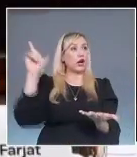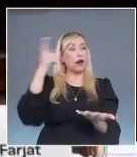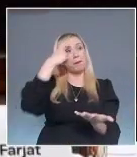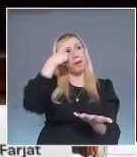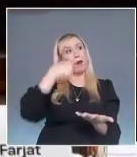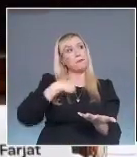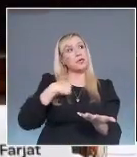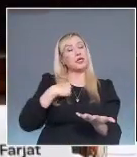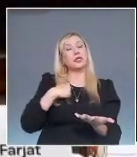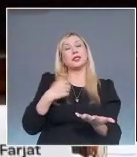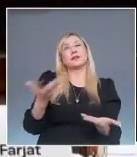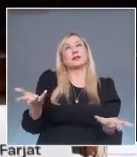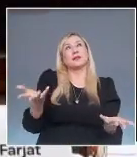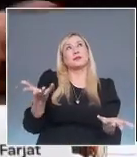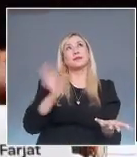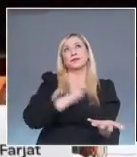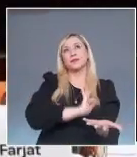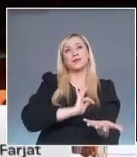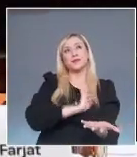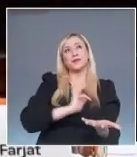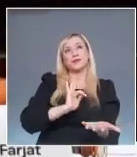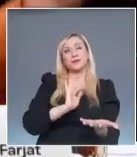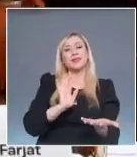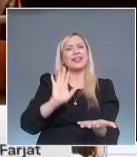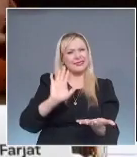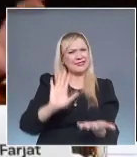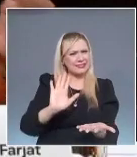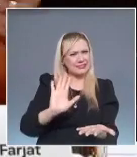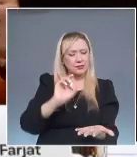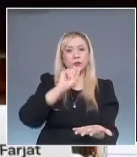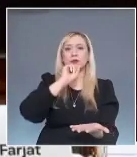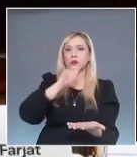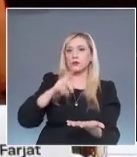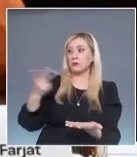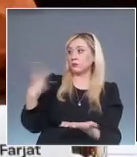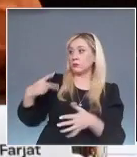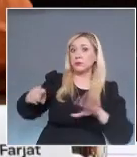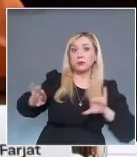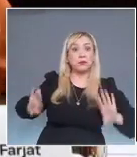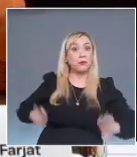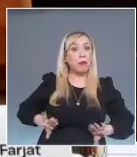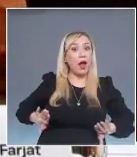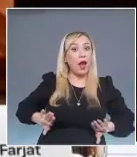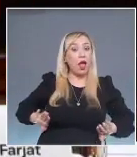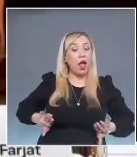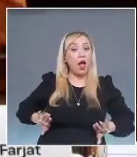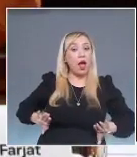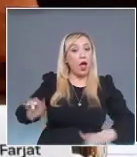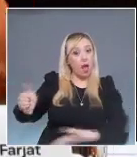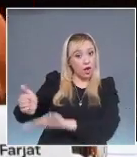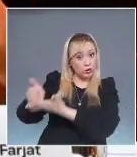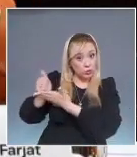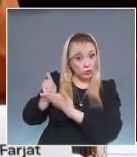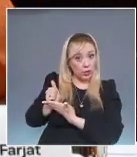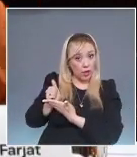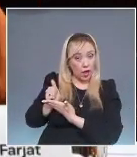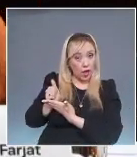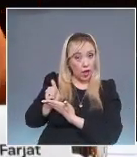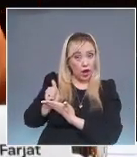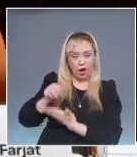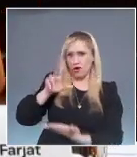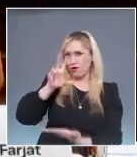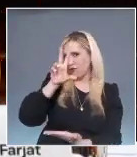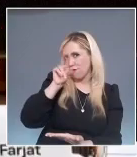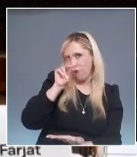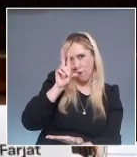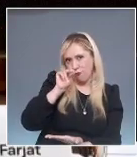profesional, sino que parte de esta es saber que tengo una pareja que no es que me ayude a mí como si fuera una chamba mía, perdón que lo diga así,